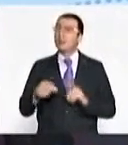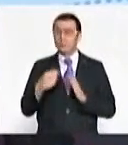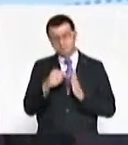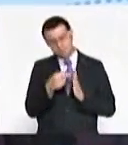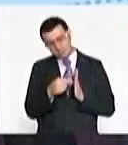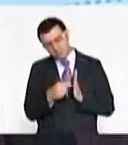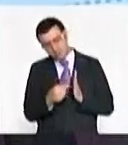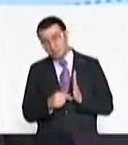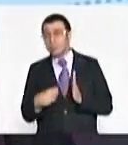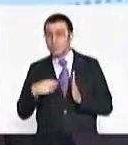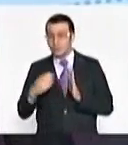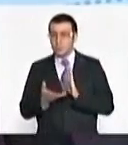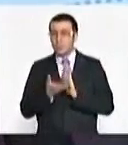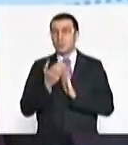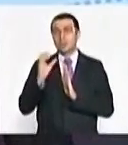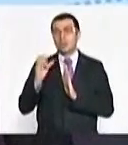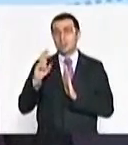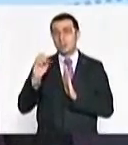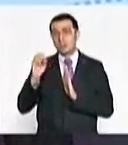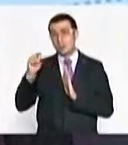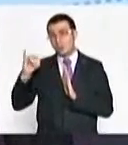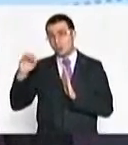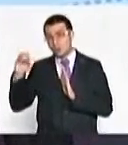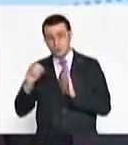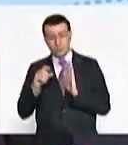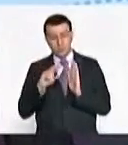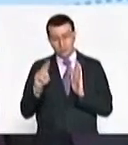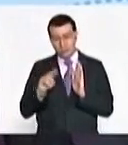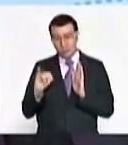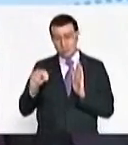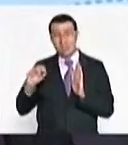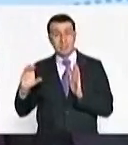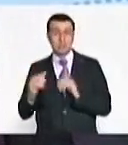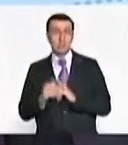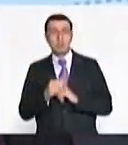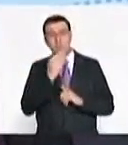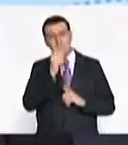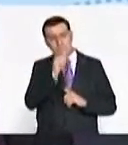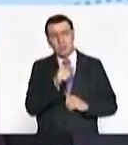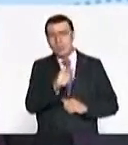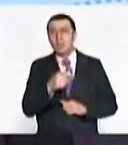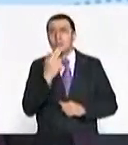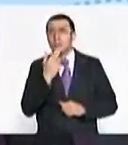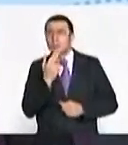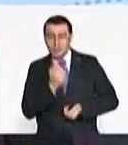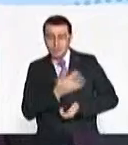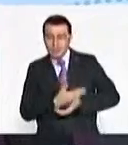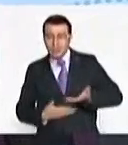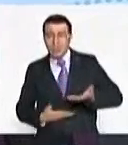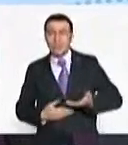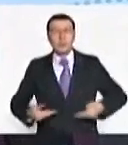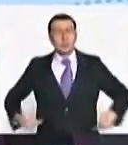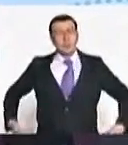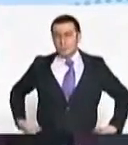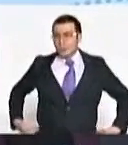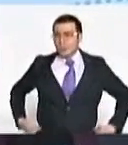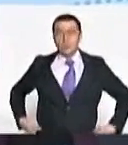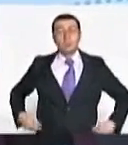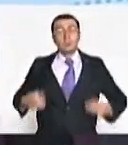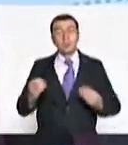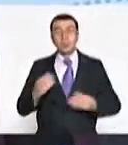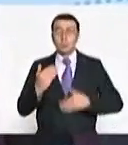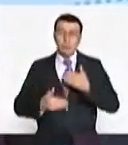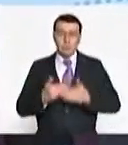altas cantidades de cromo y de zinc en el paciente diabético, por ejemplo, que tiene una pérdida a través de sus riñones excesiva por estos